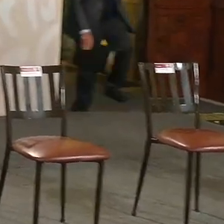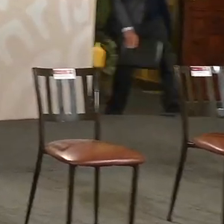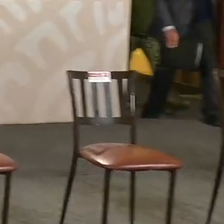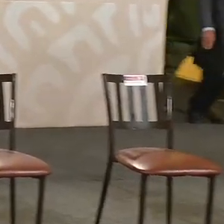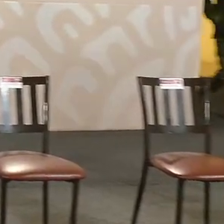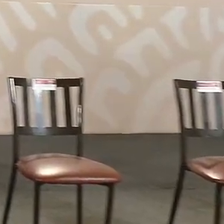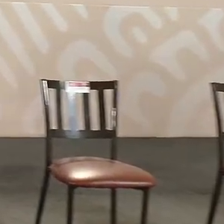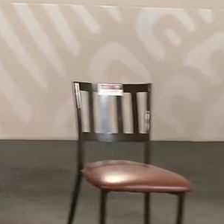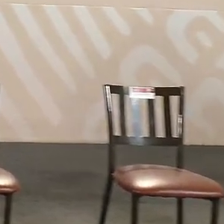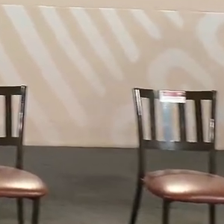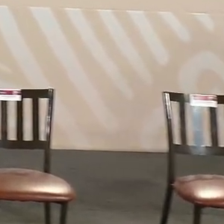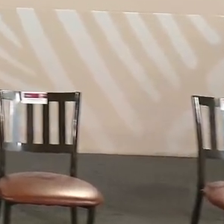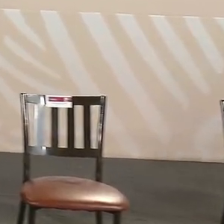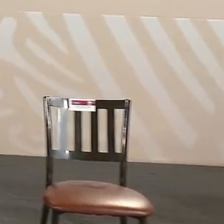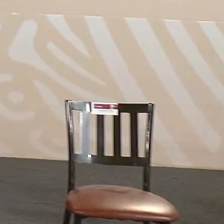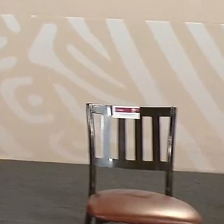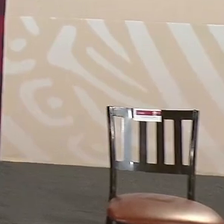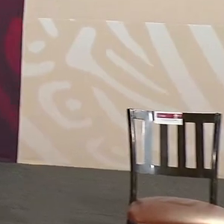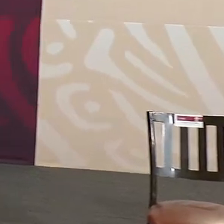Ánimo, ánimo.